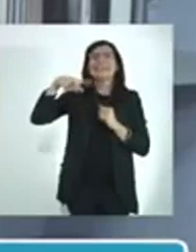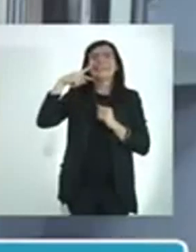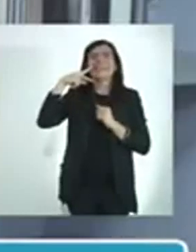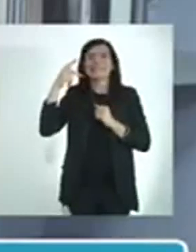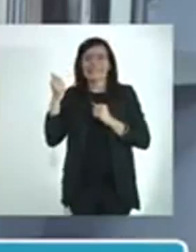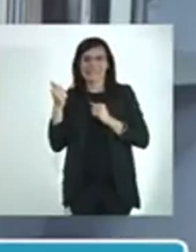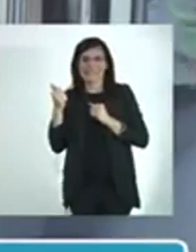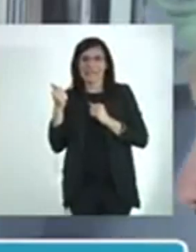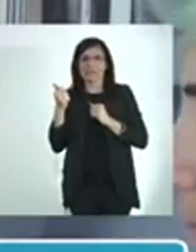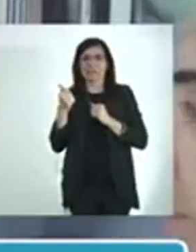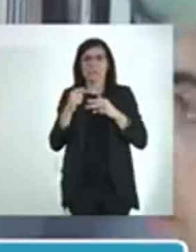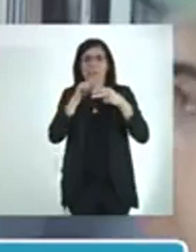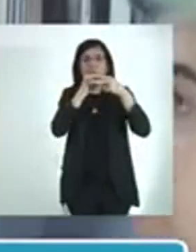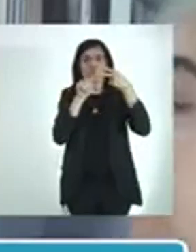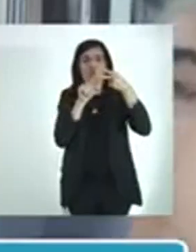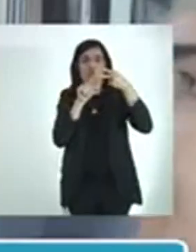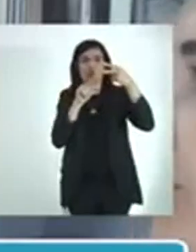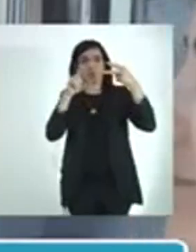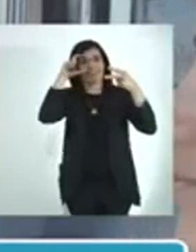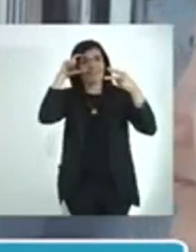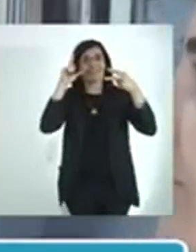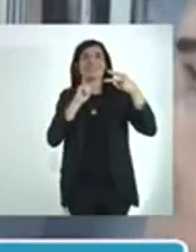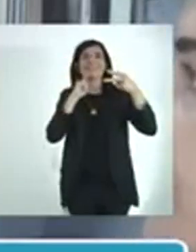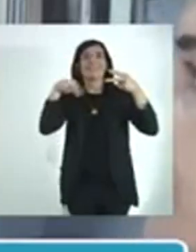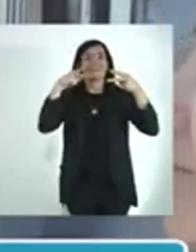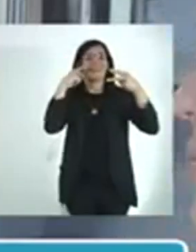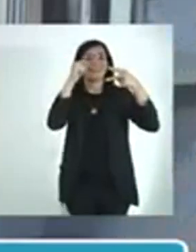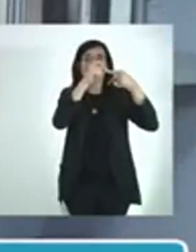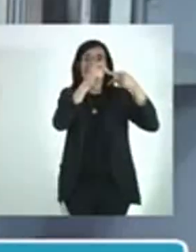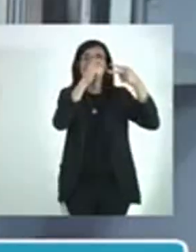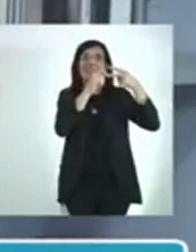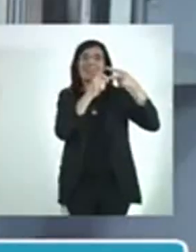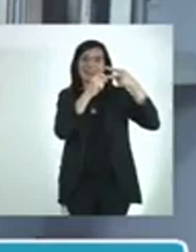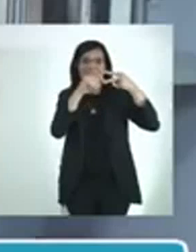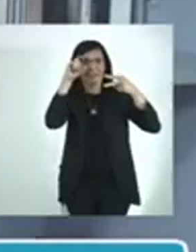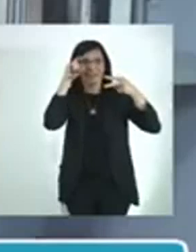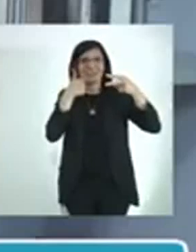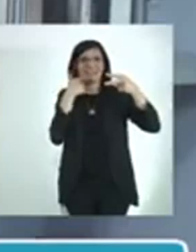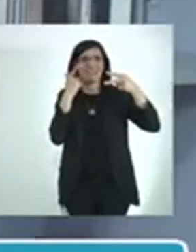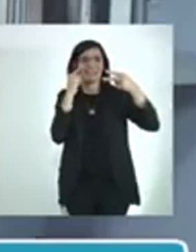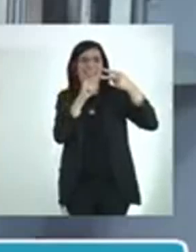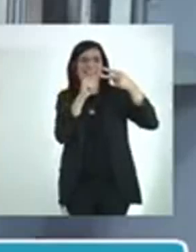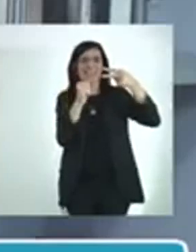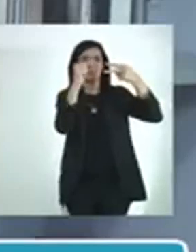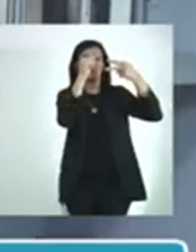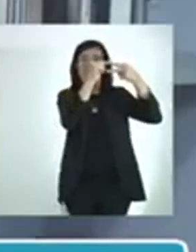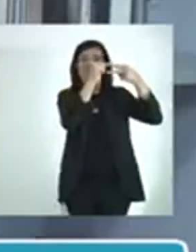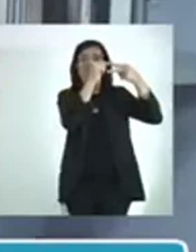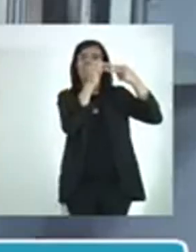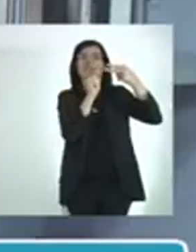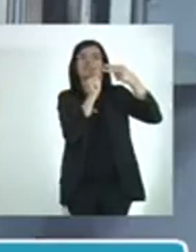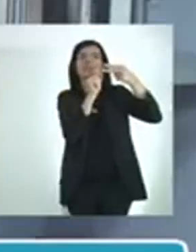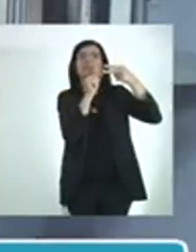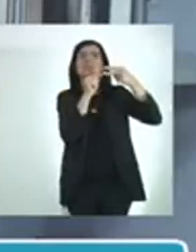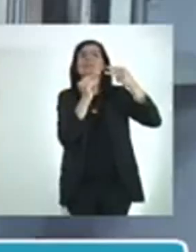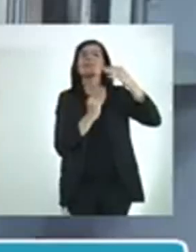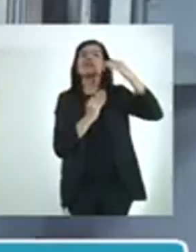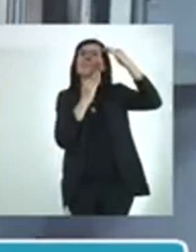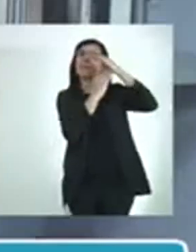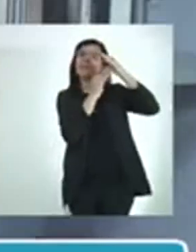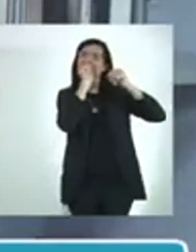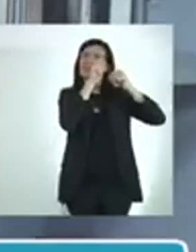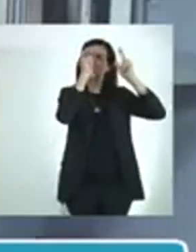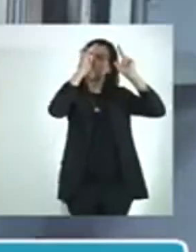de ahí viene la experiencia docente que acabamos de ver de Karina. Dentro de ese plan, en algunas provincias, se dio esta